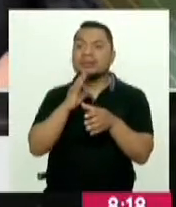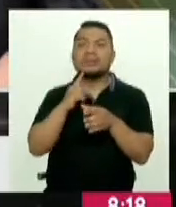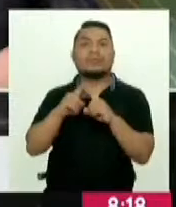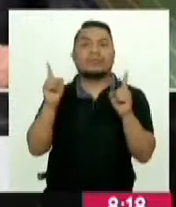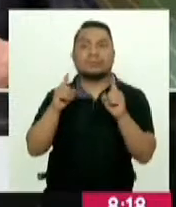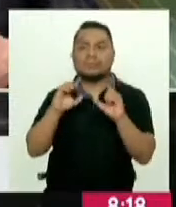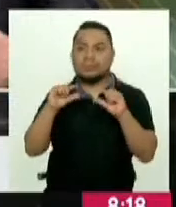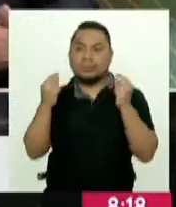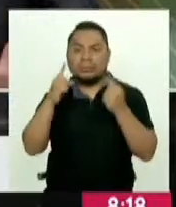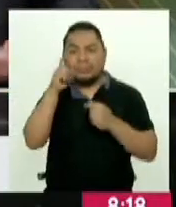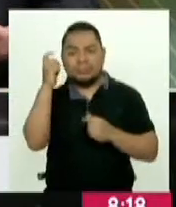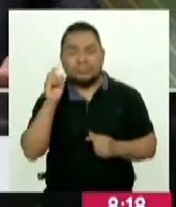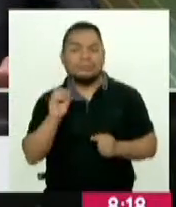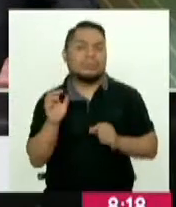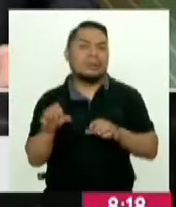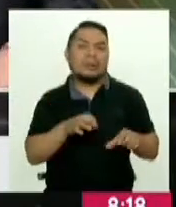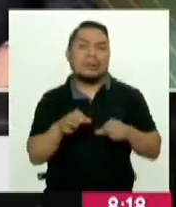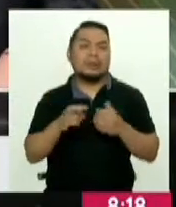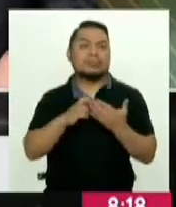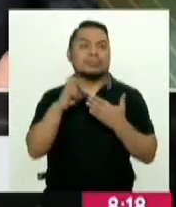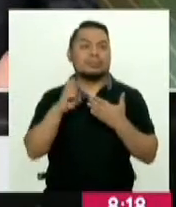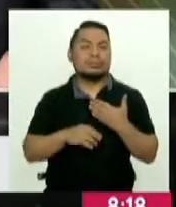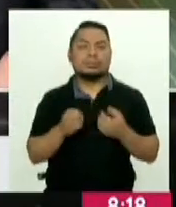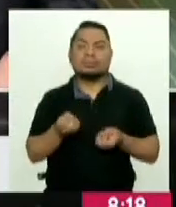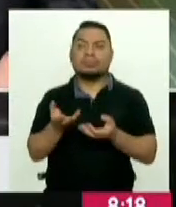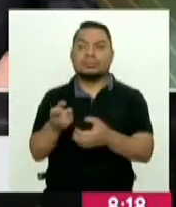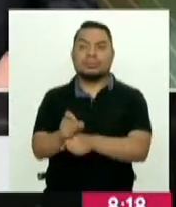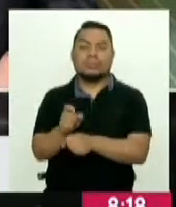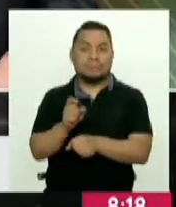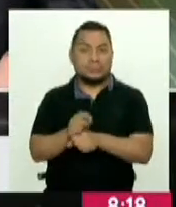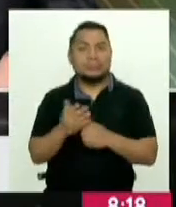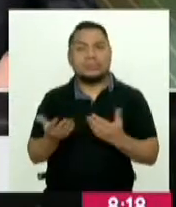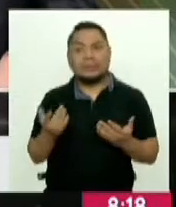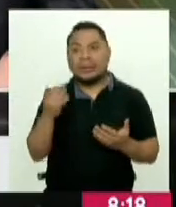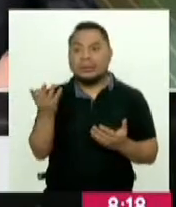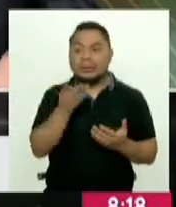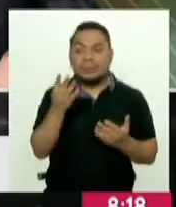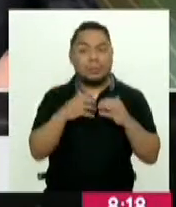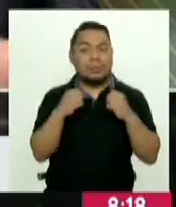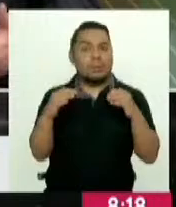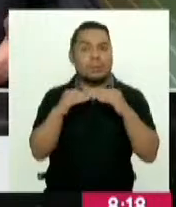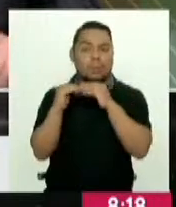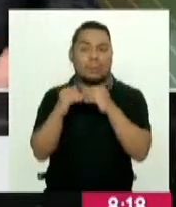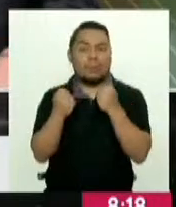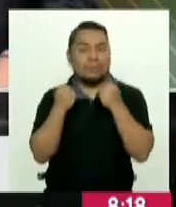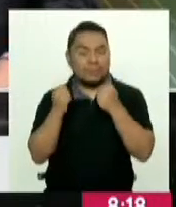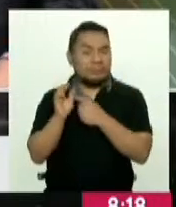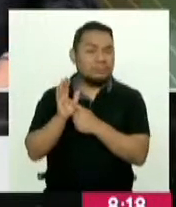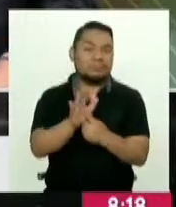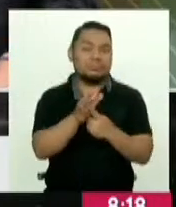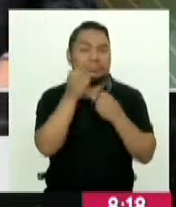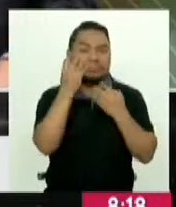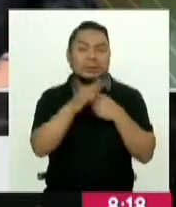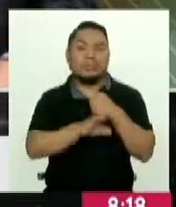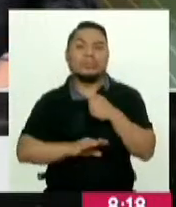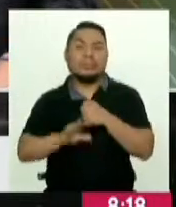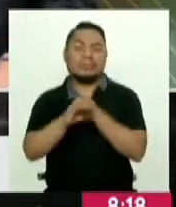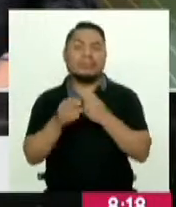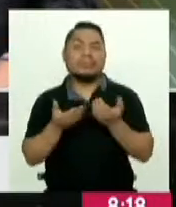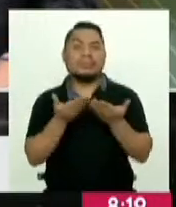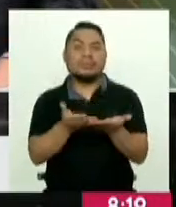que los partidos no han hecho un desarrollo programático para dar por lo menos ideas fuerza básicas que plantean